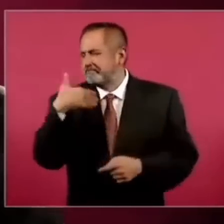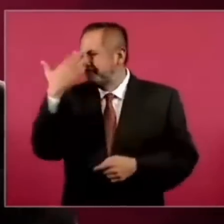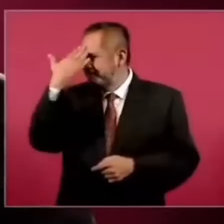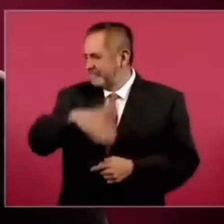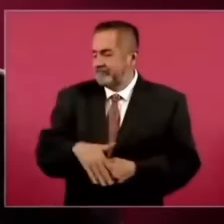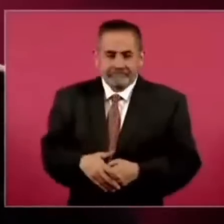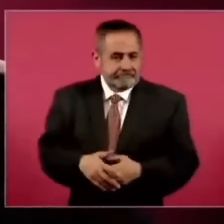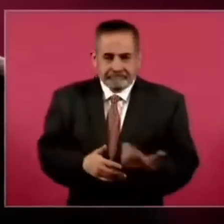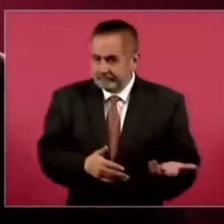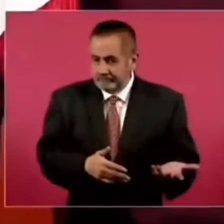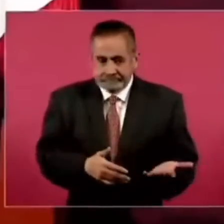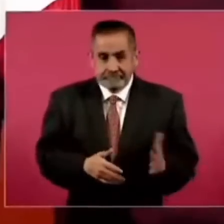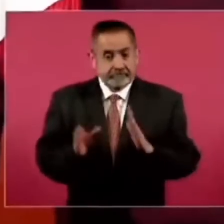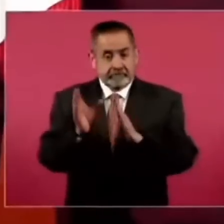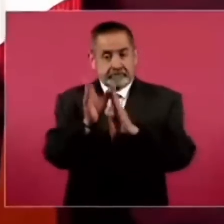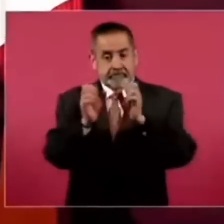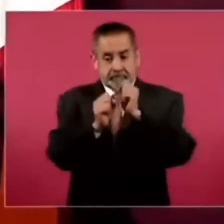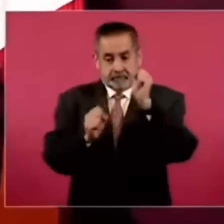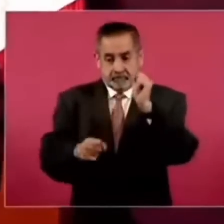aunque la Constitución